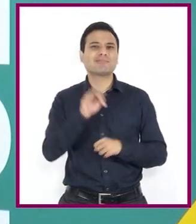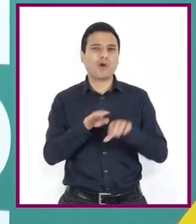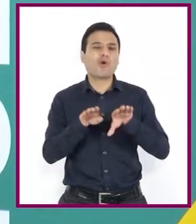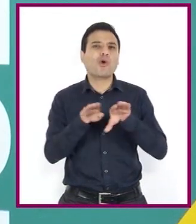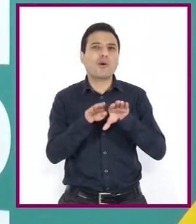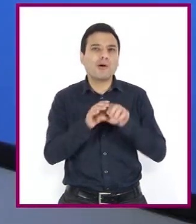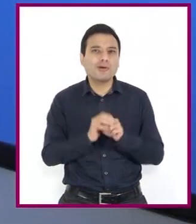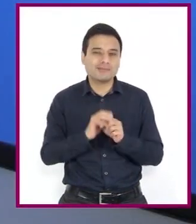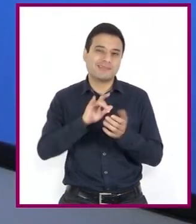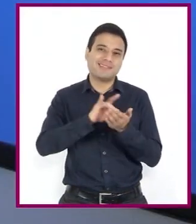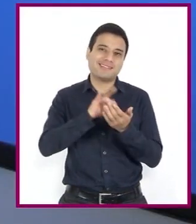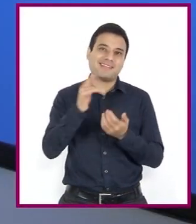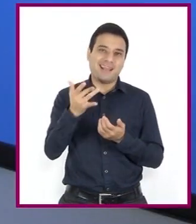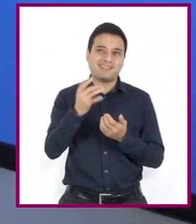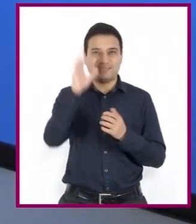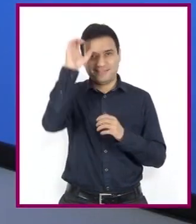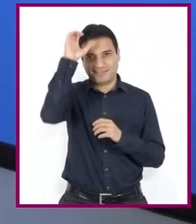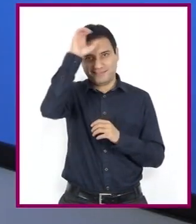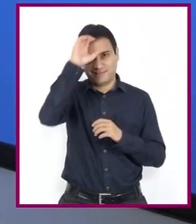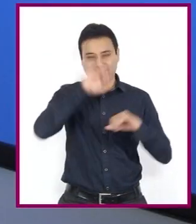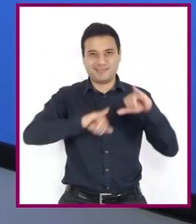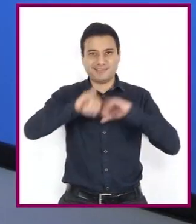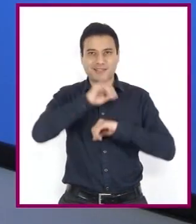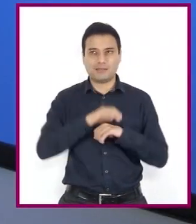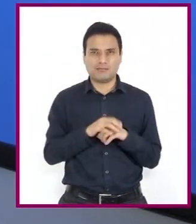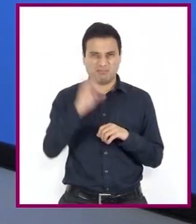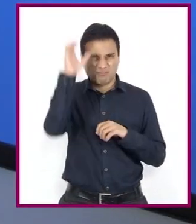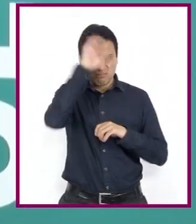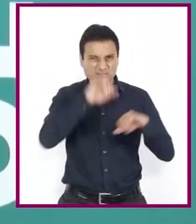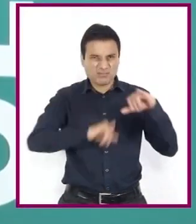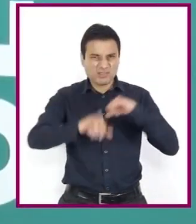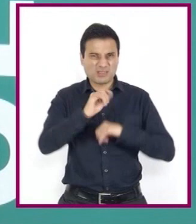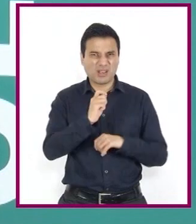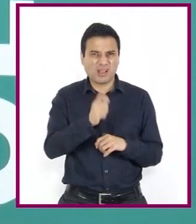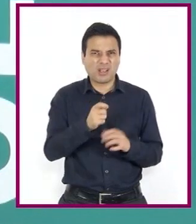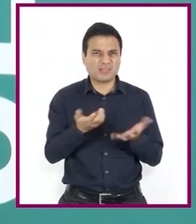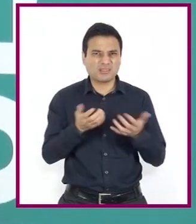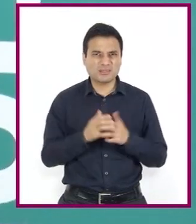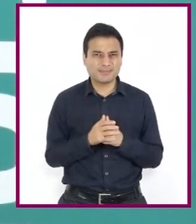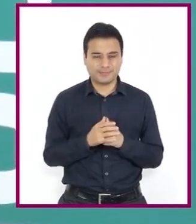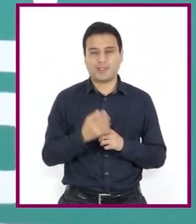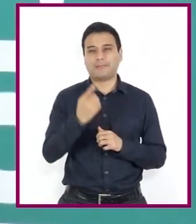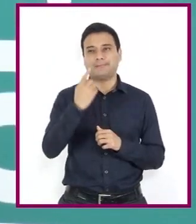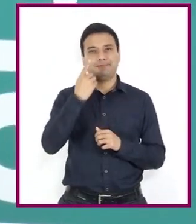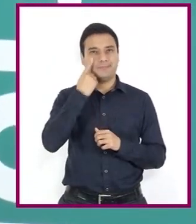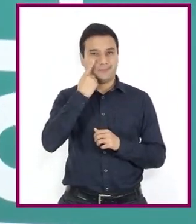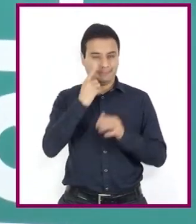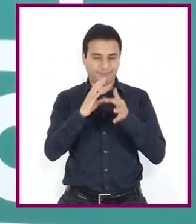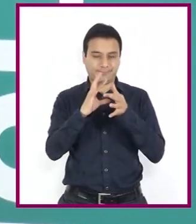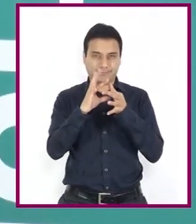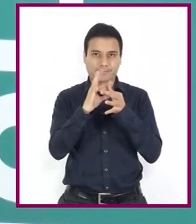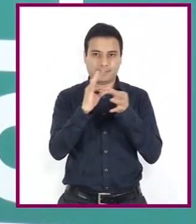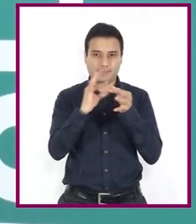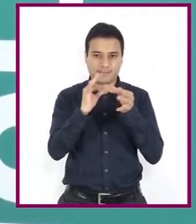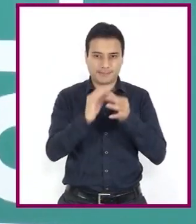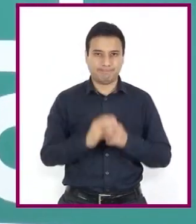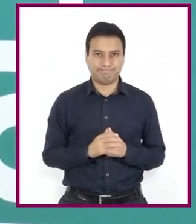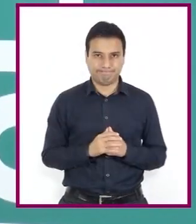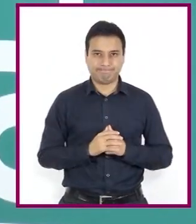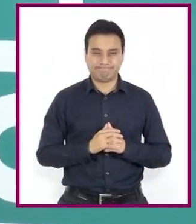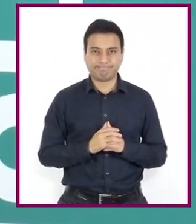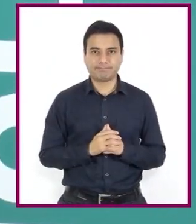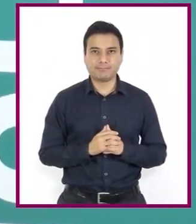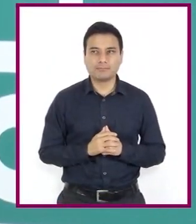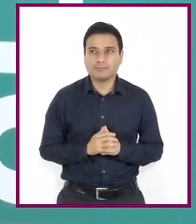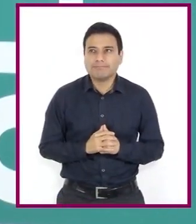la ciencia. Pero, ¿qué es la ciencia? Podemos dar una aproximación al significado de